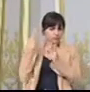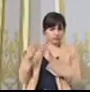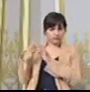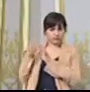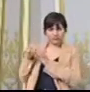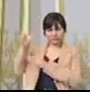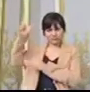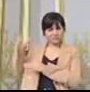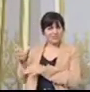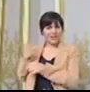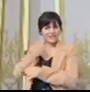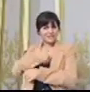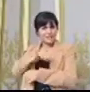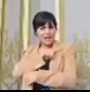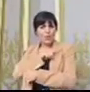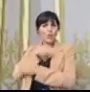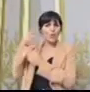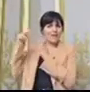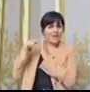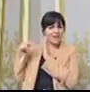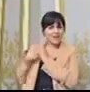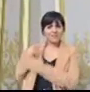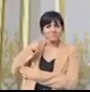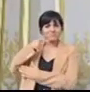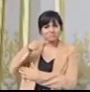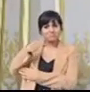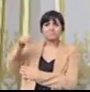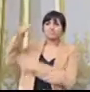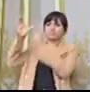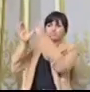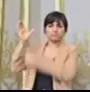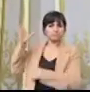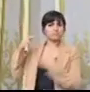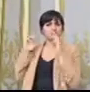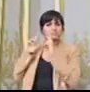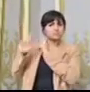que no es saturando grupos ni saturando escuelas, sino guardando las medidas de prevención.